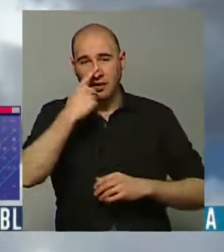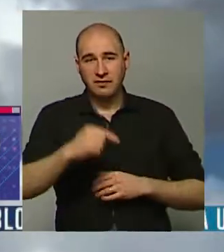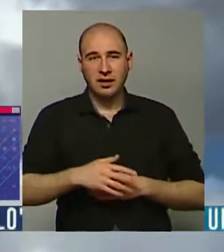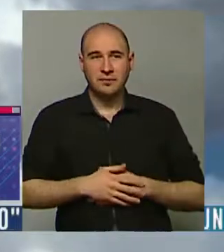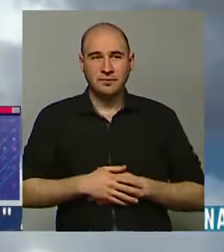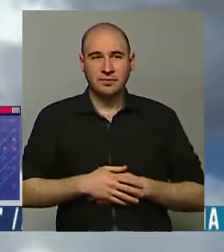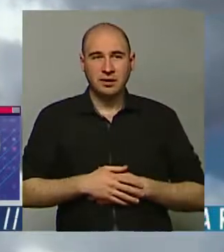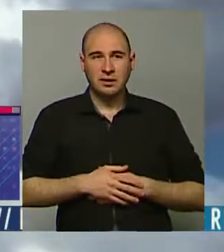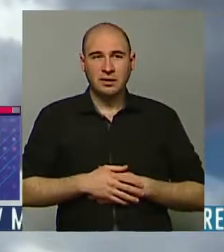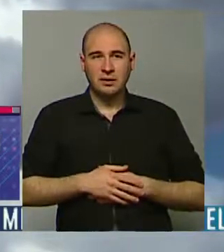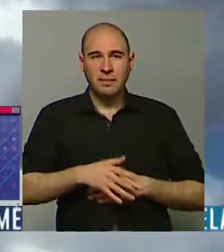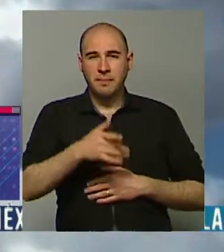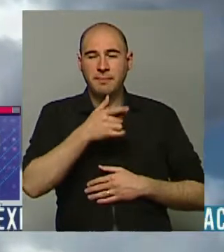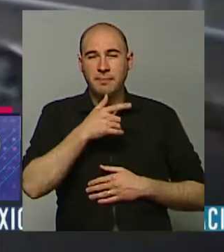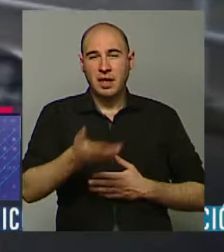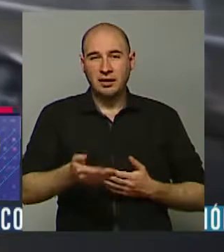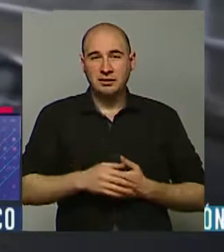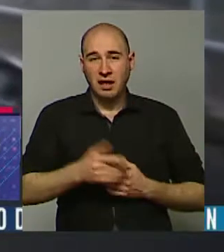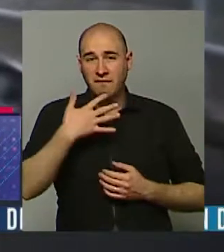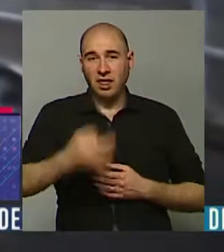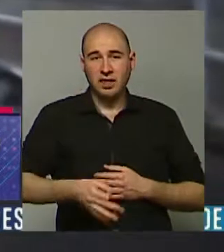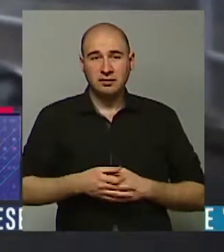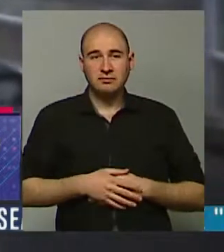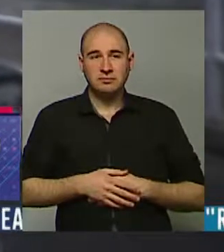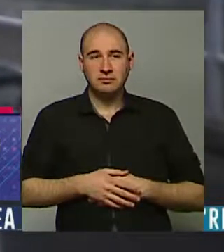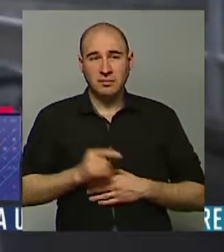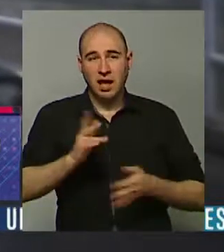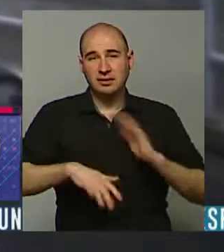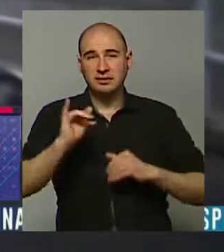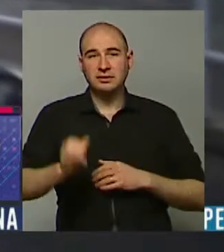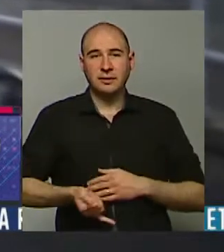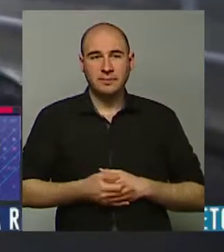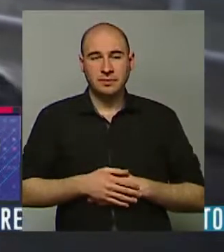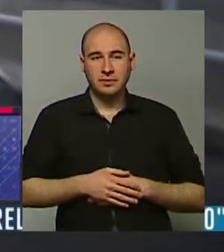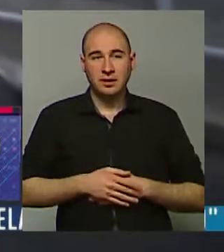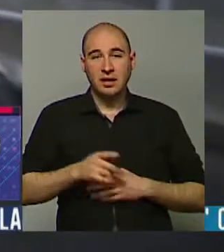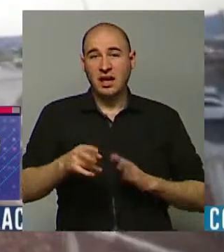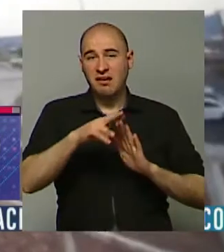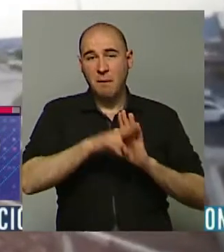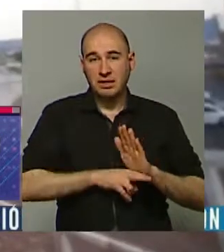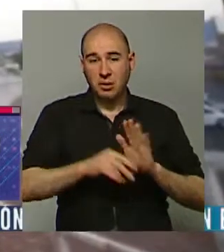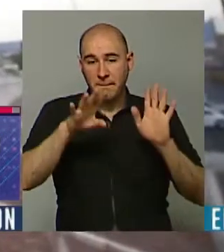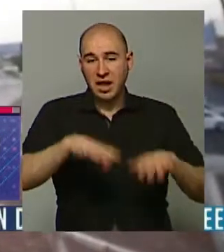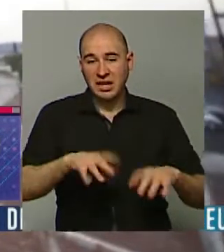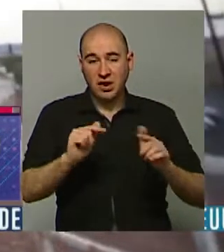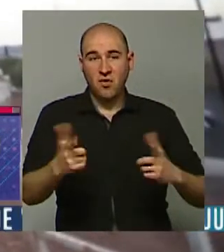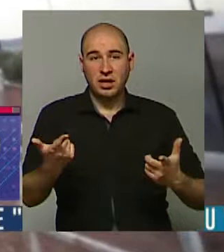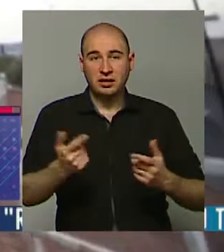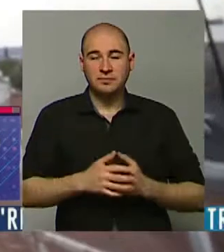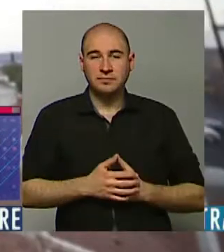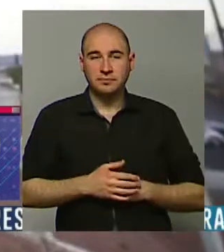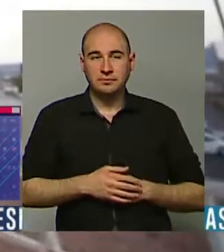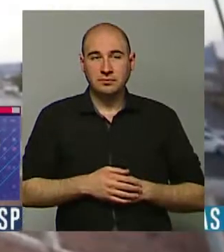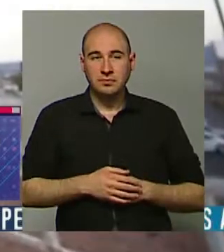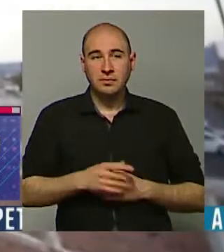terminaron, digamos, dándose por cierto, o sea, se realizaron. Entonces, al no moderar un sitio web de estos, o sea, un foro,